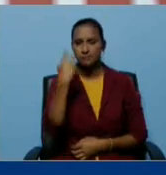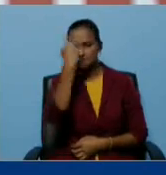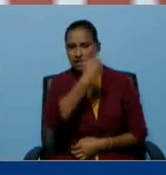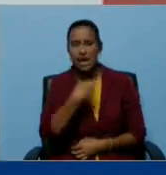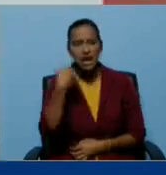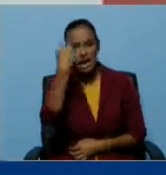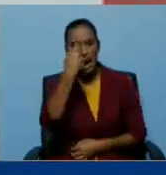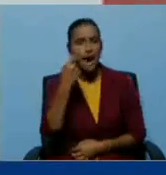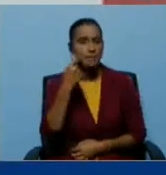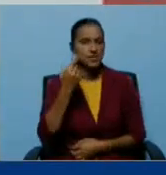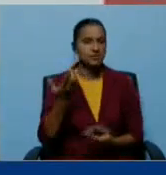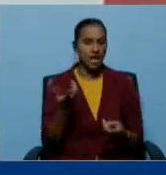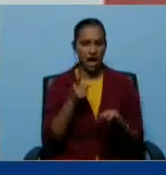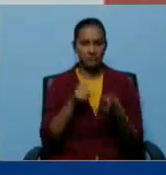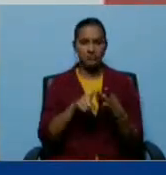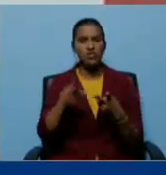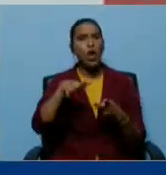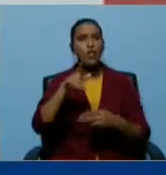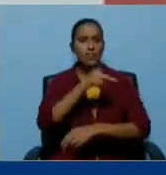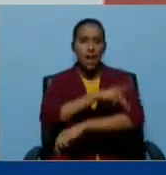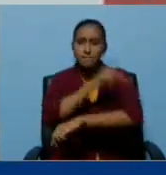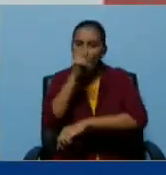en el Poliedro, en el Monumental.